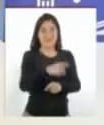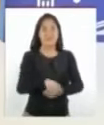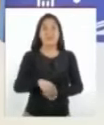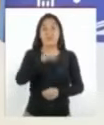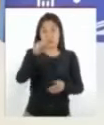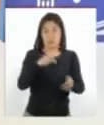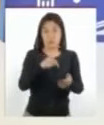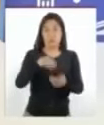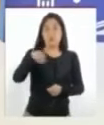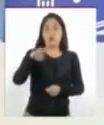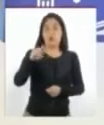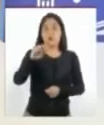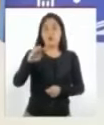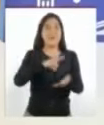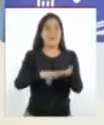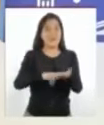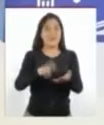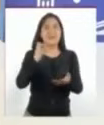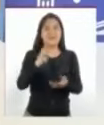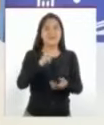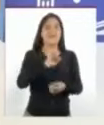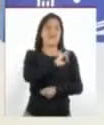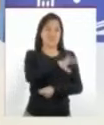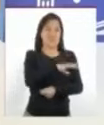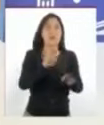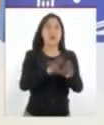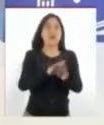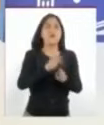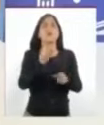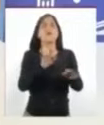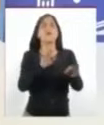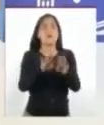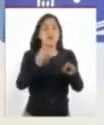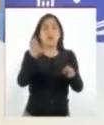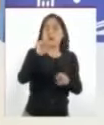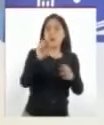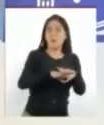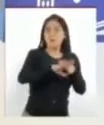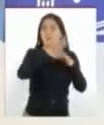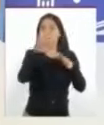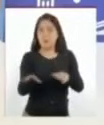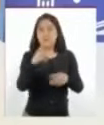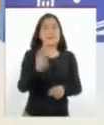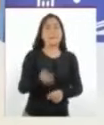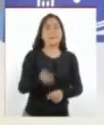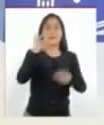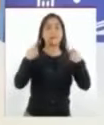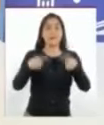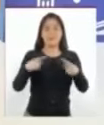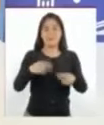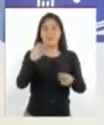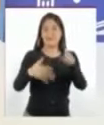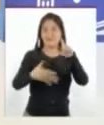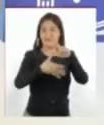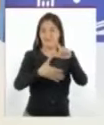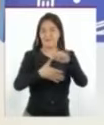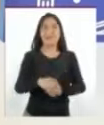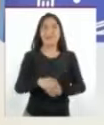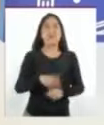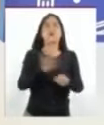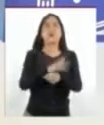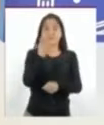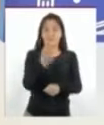Monteverde sembró dudas y modificó las fechas sobre cuándo emigraron los primeros pobladores de América, ya que